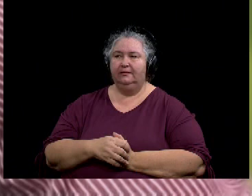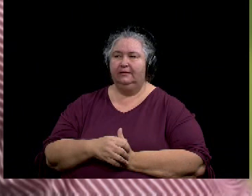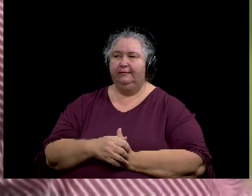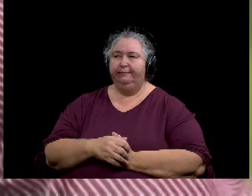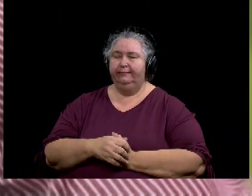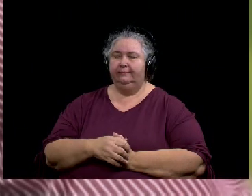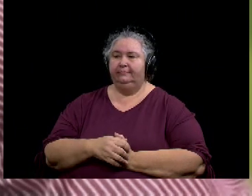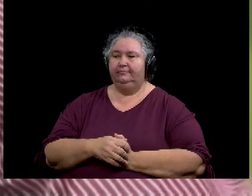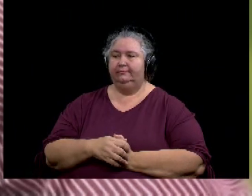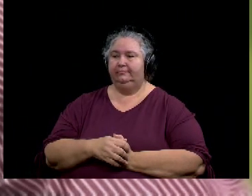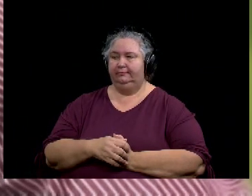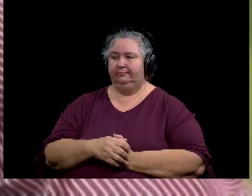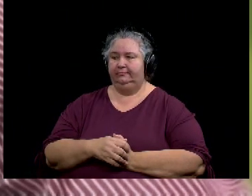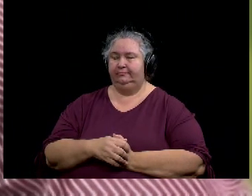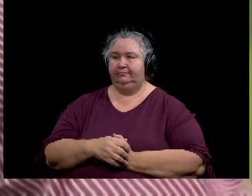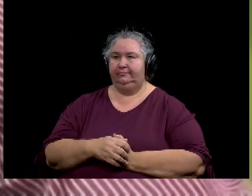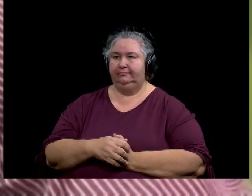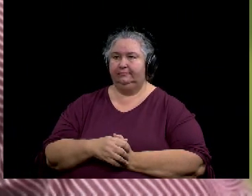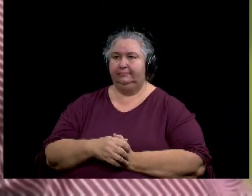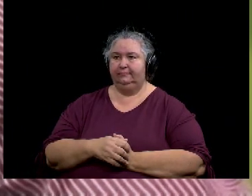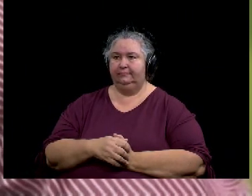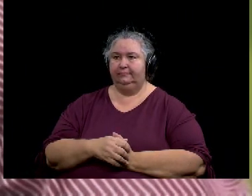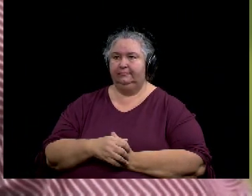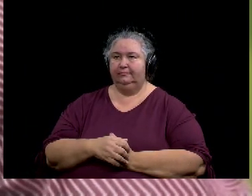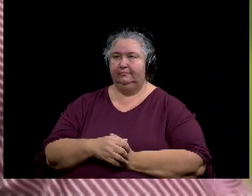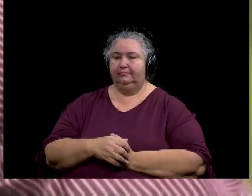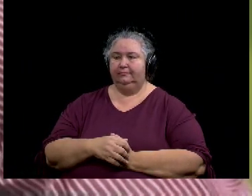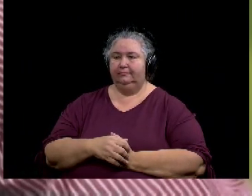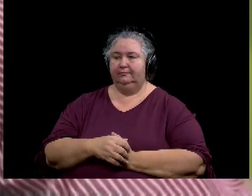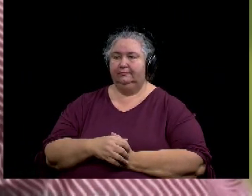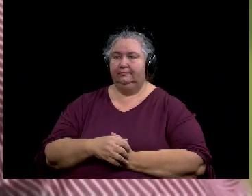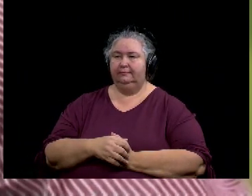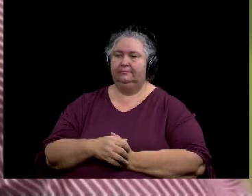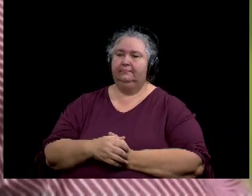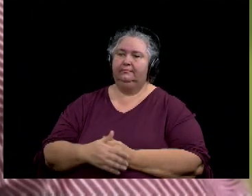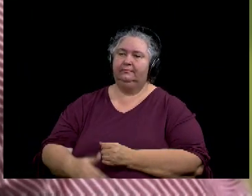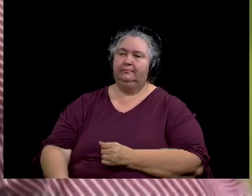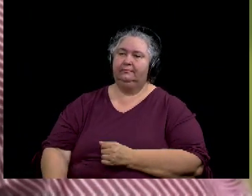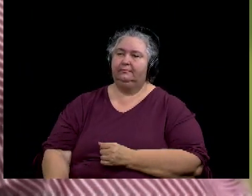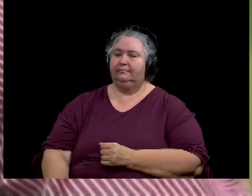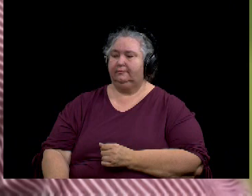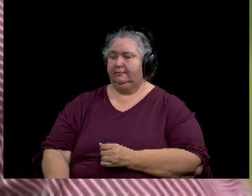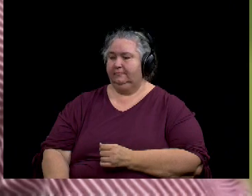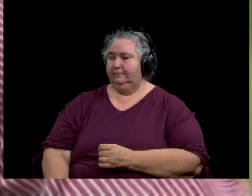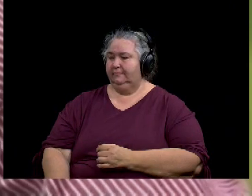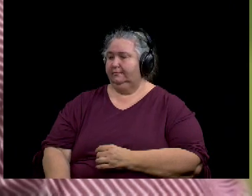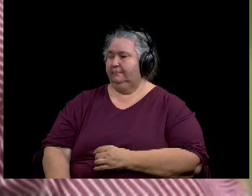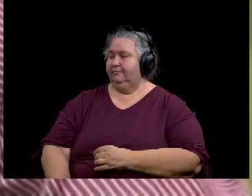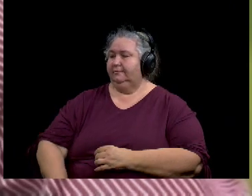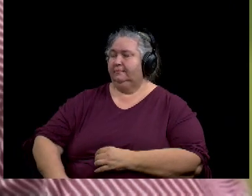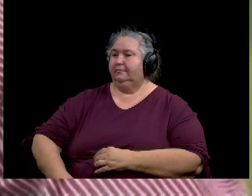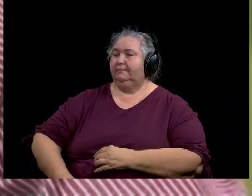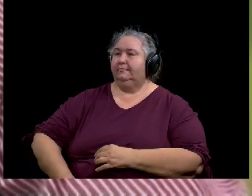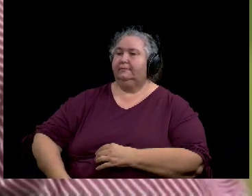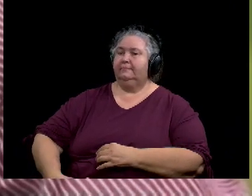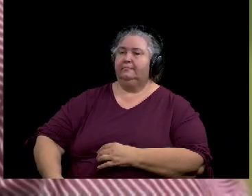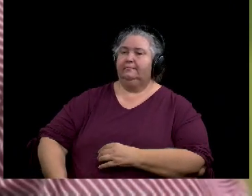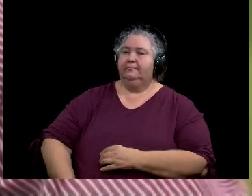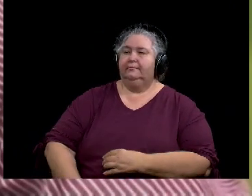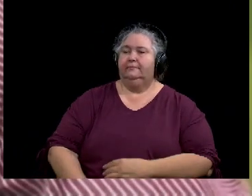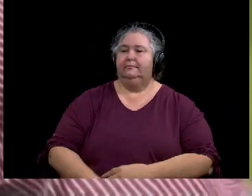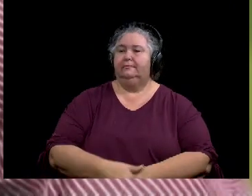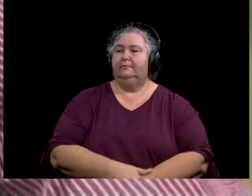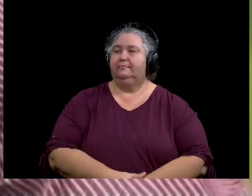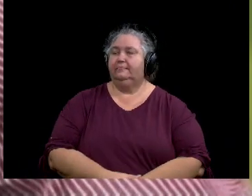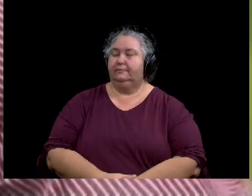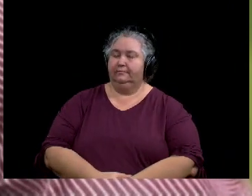Esa grabación completa en español reemplazará el sonido del inglés en el video y una versión en español de toda la conferencia de